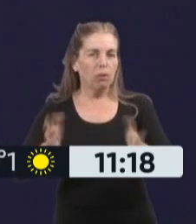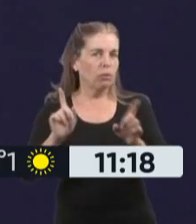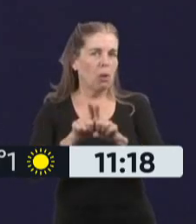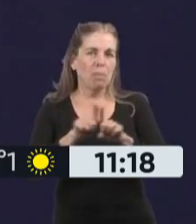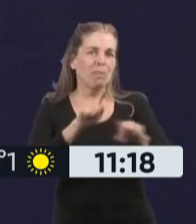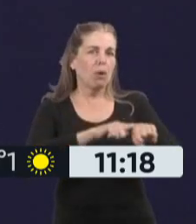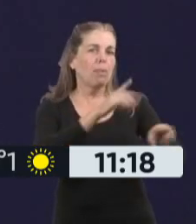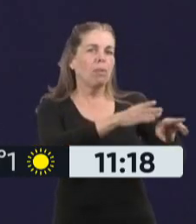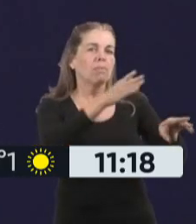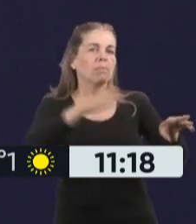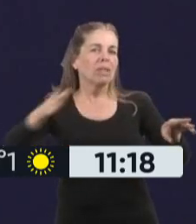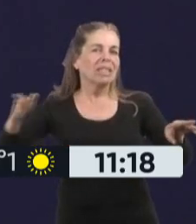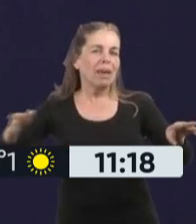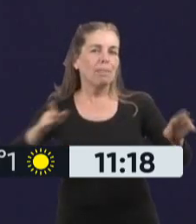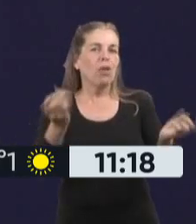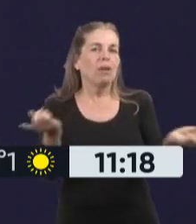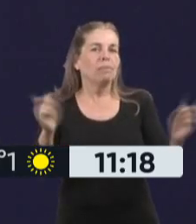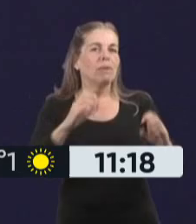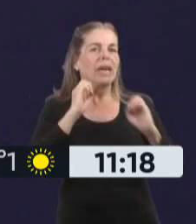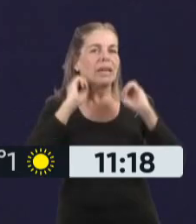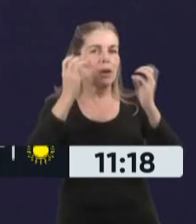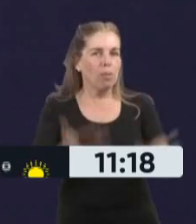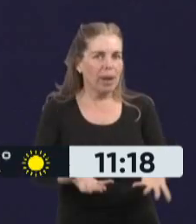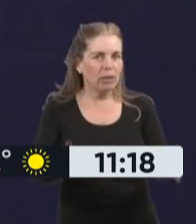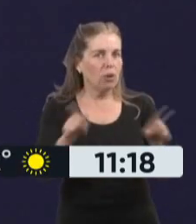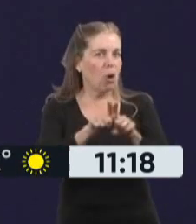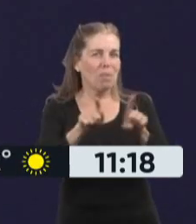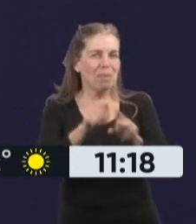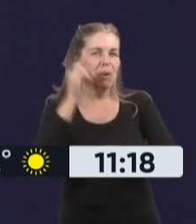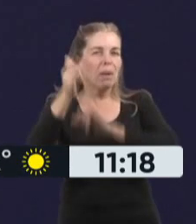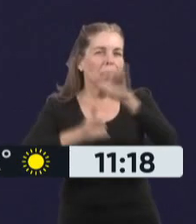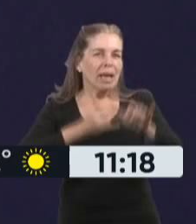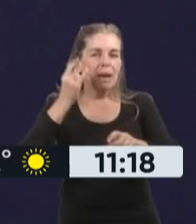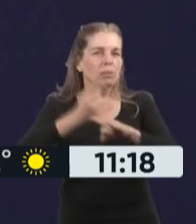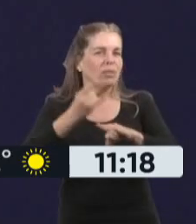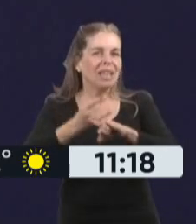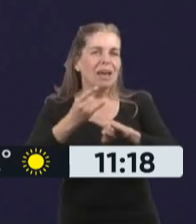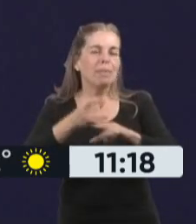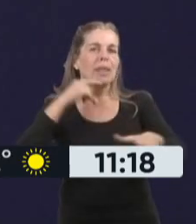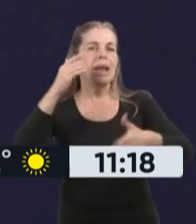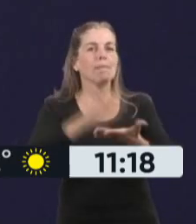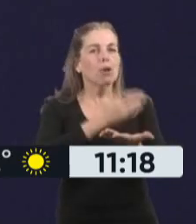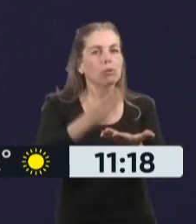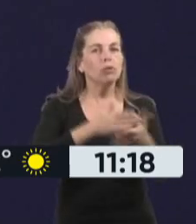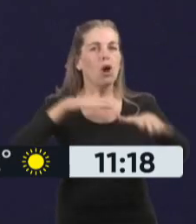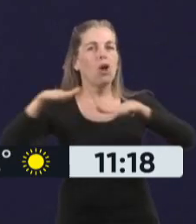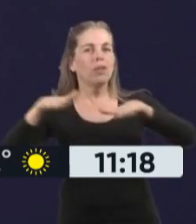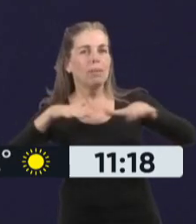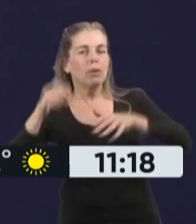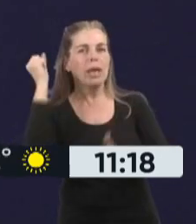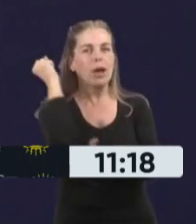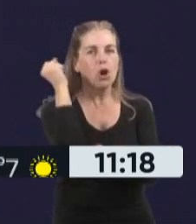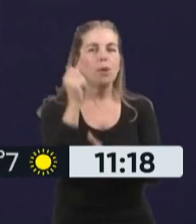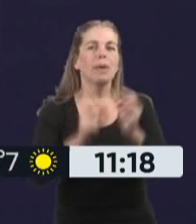de recuperación y parte de esta famosa V de la que estamos saliendo y de la que todavía hay sectores, por supuesto, que vienen